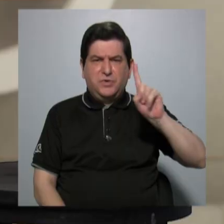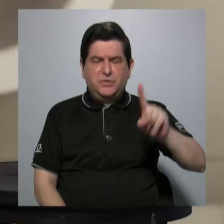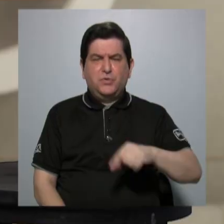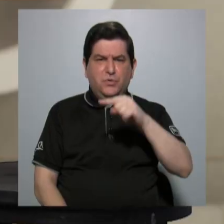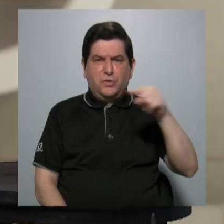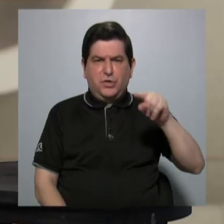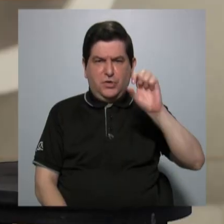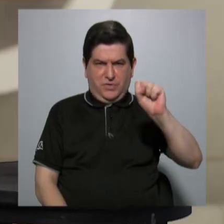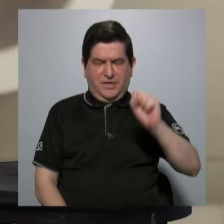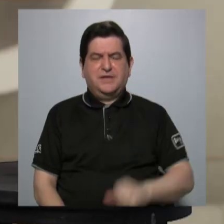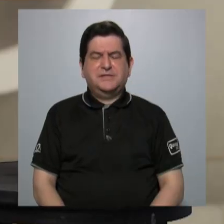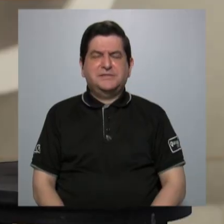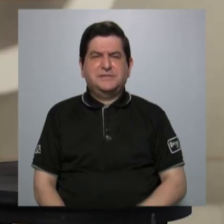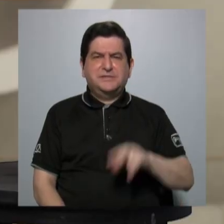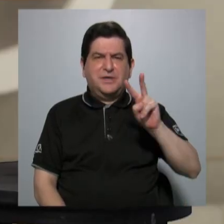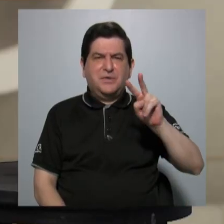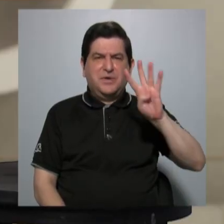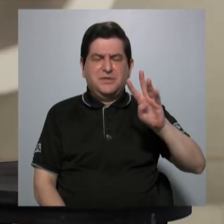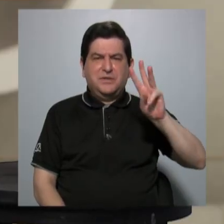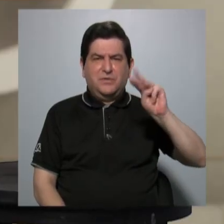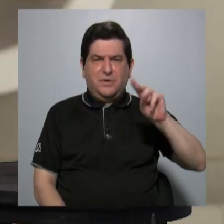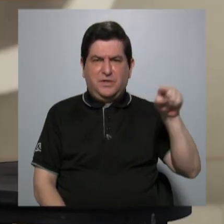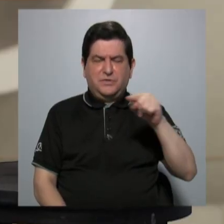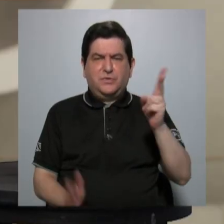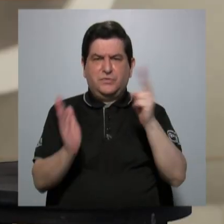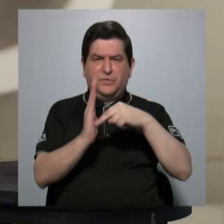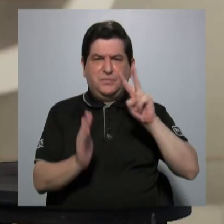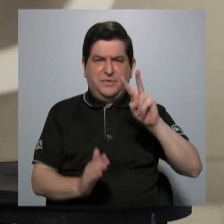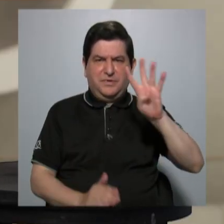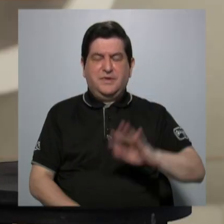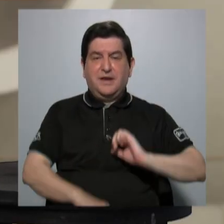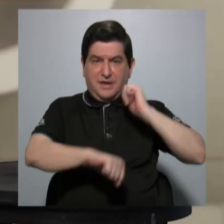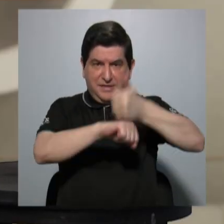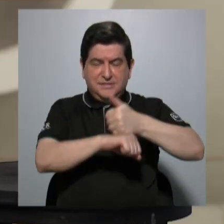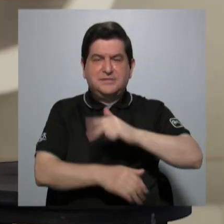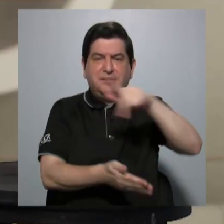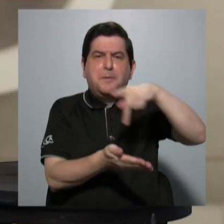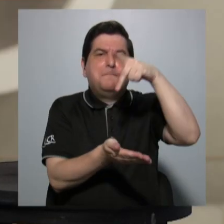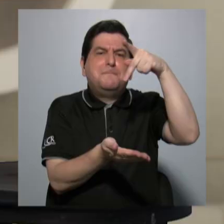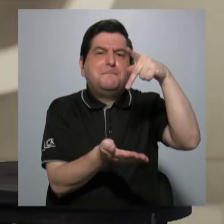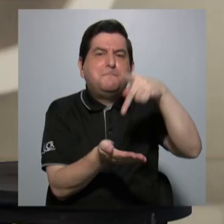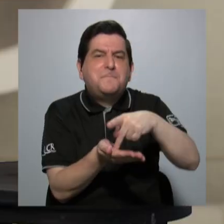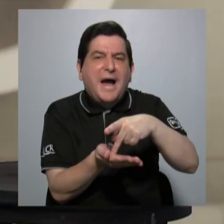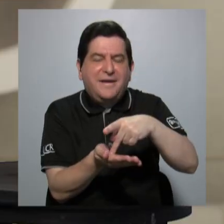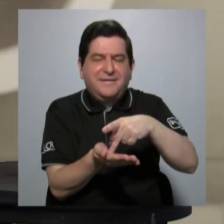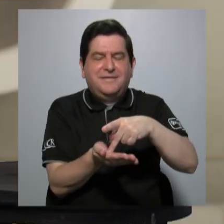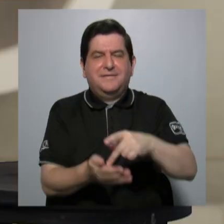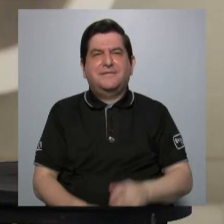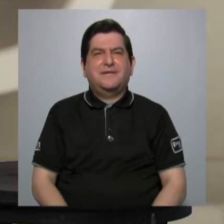44.421-S del 24 de marzo del 2024, que crea los parques,